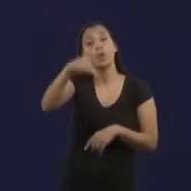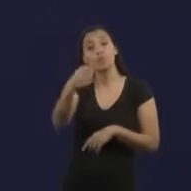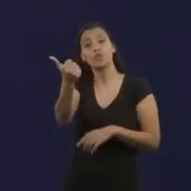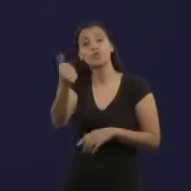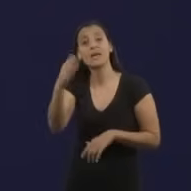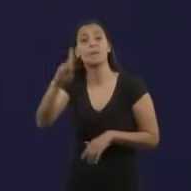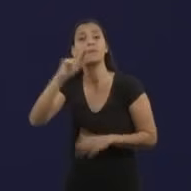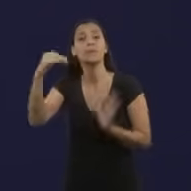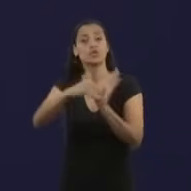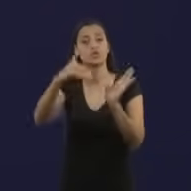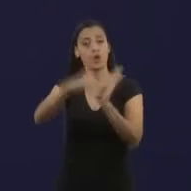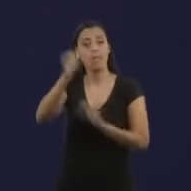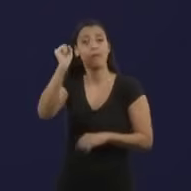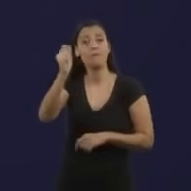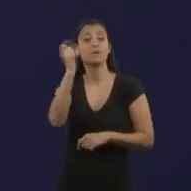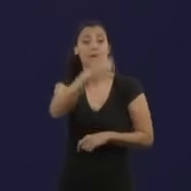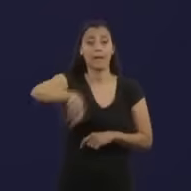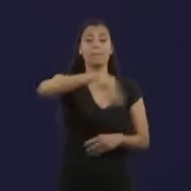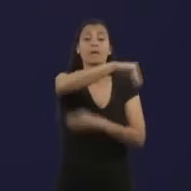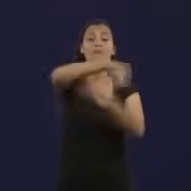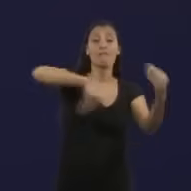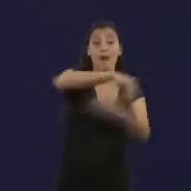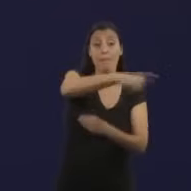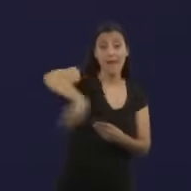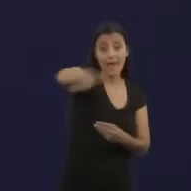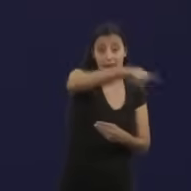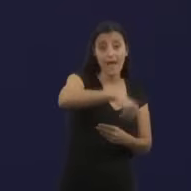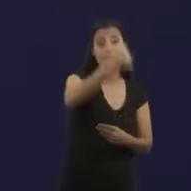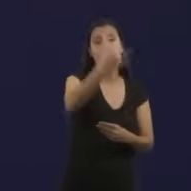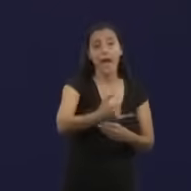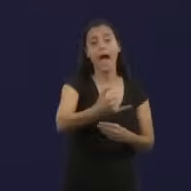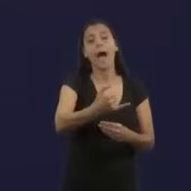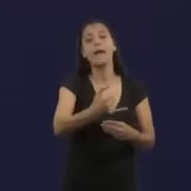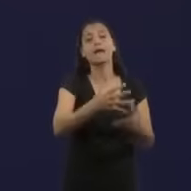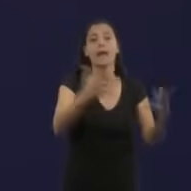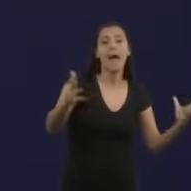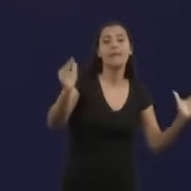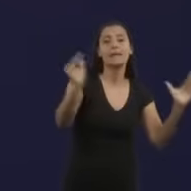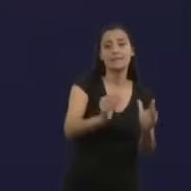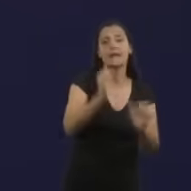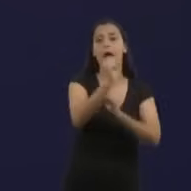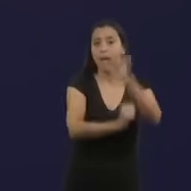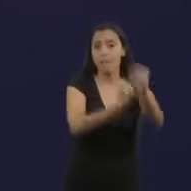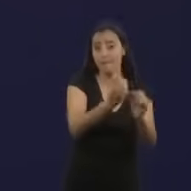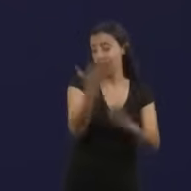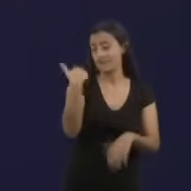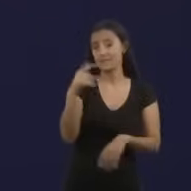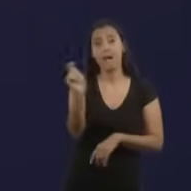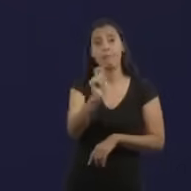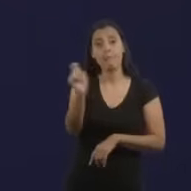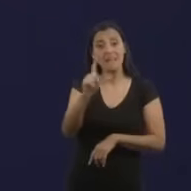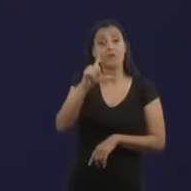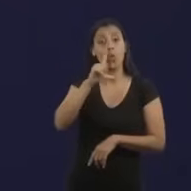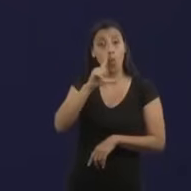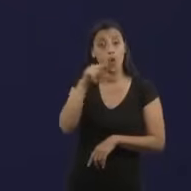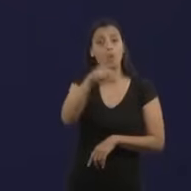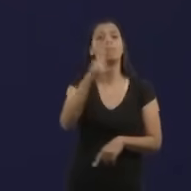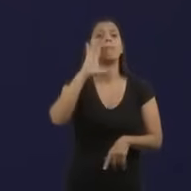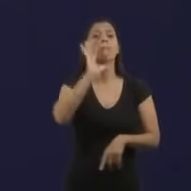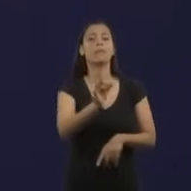billones de pesos a familias micro pequeñas medianas y grandes empresas durante Julio lo que